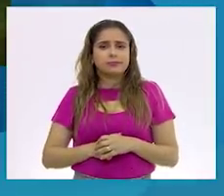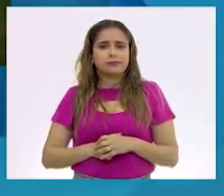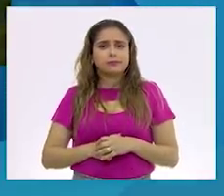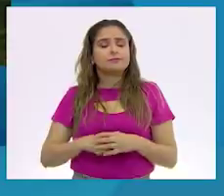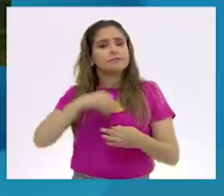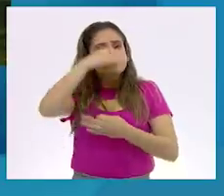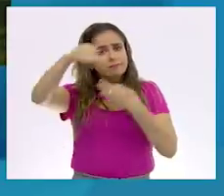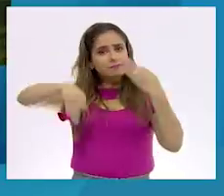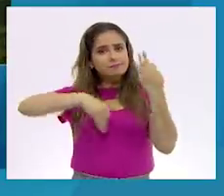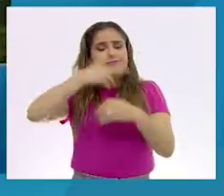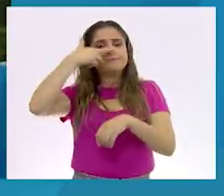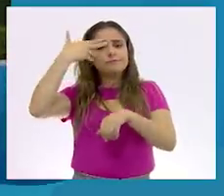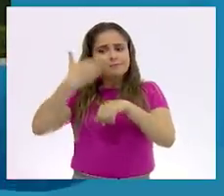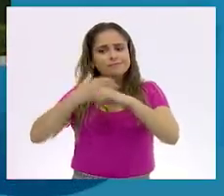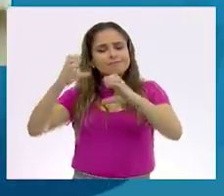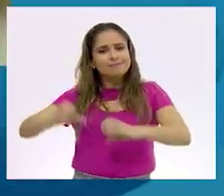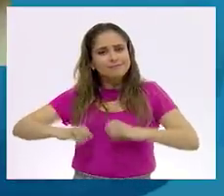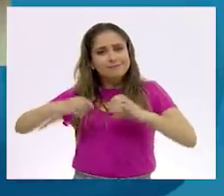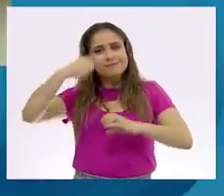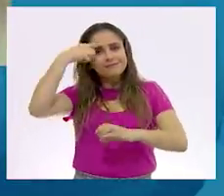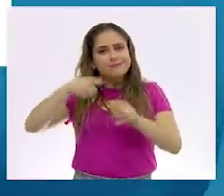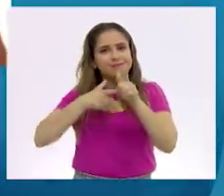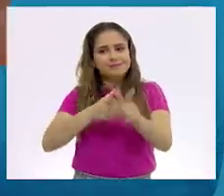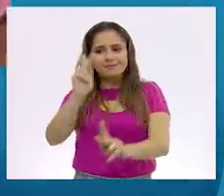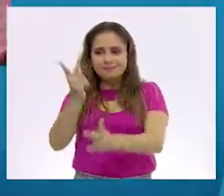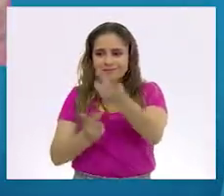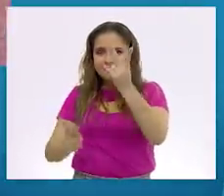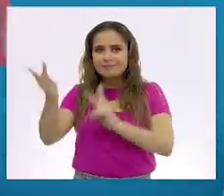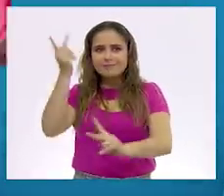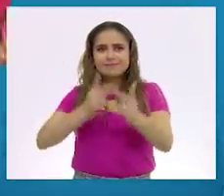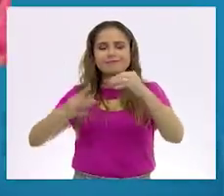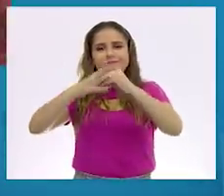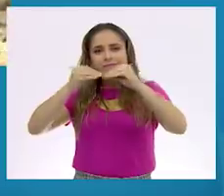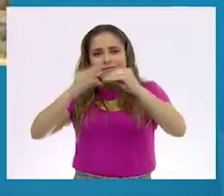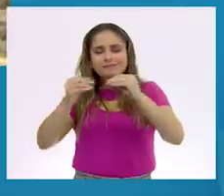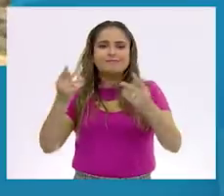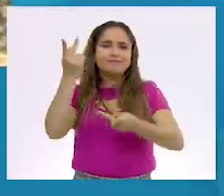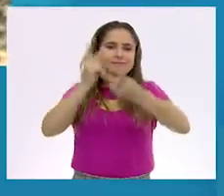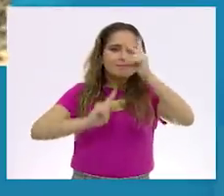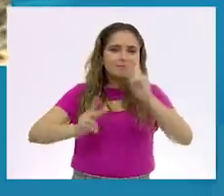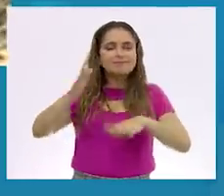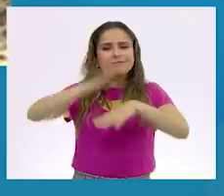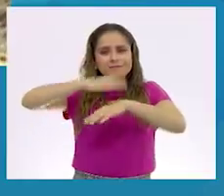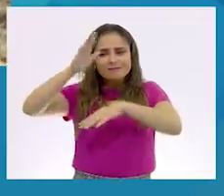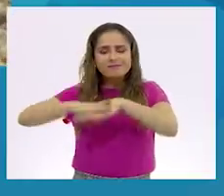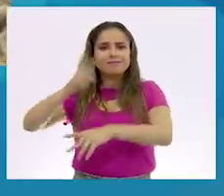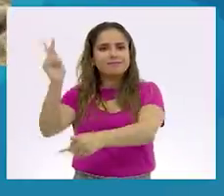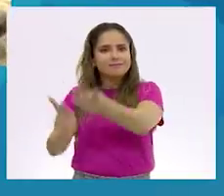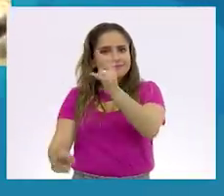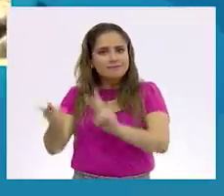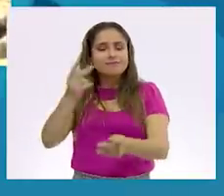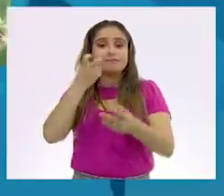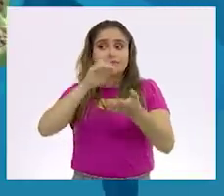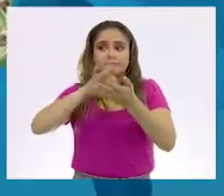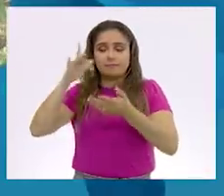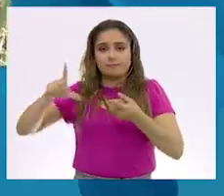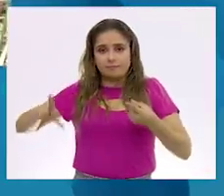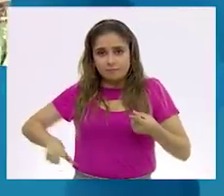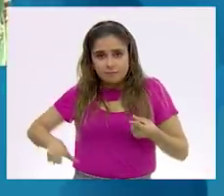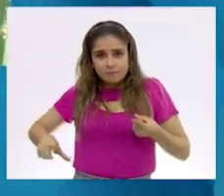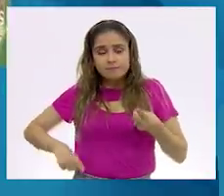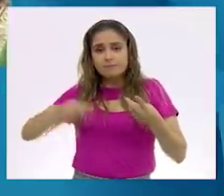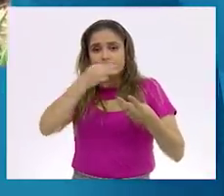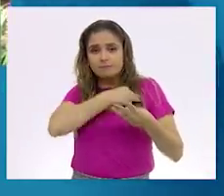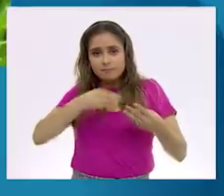Todos somos responsables. Gracias al esfuerzo de organizaciones, individuos y gobiernos, hemos